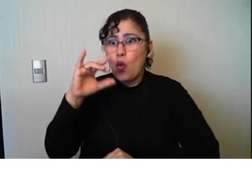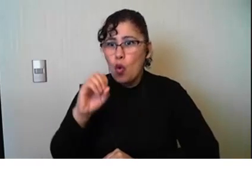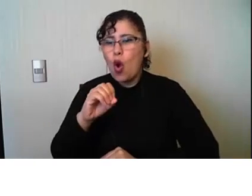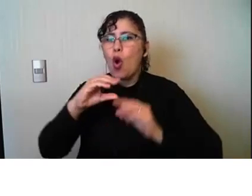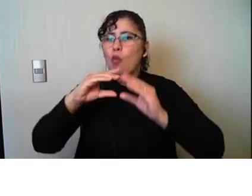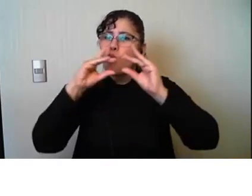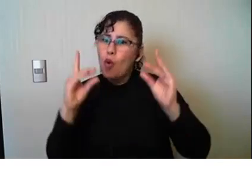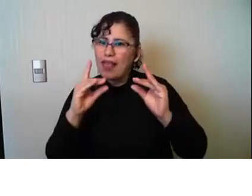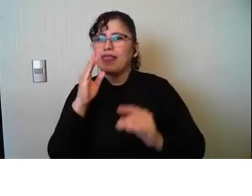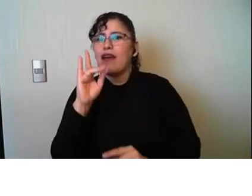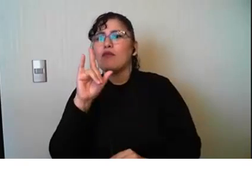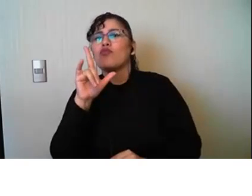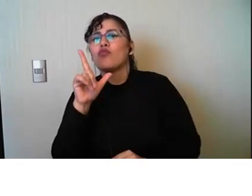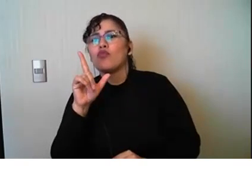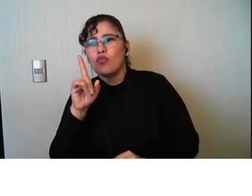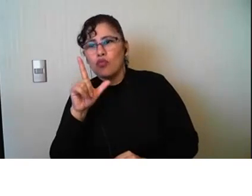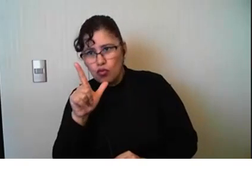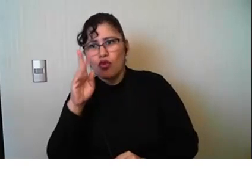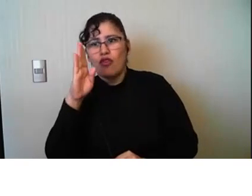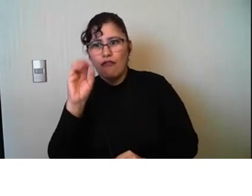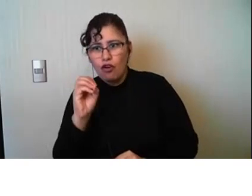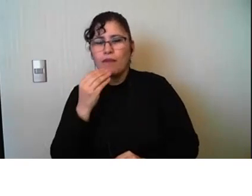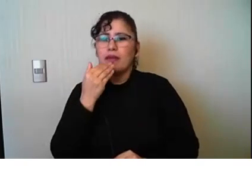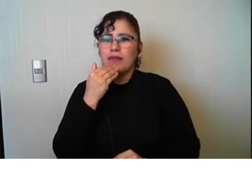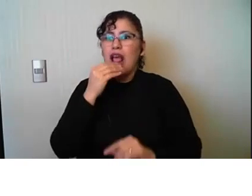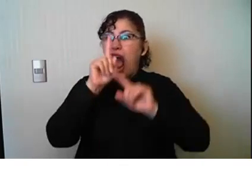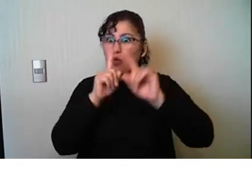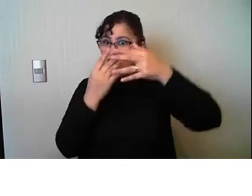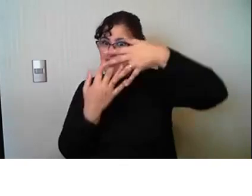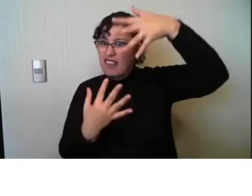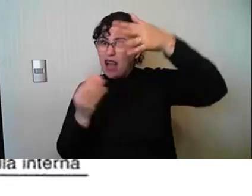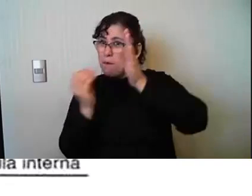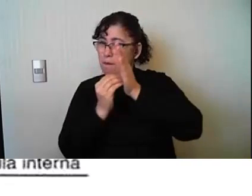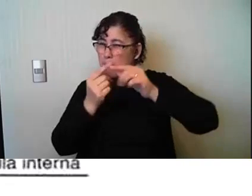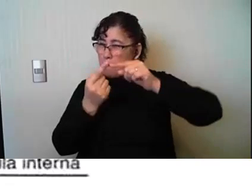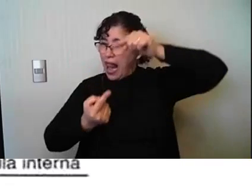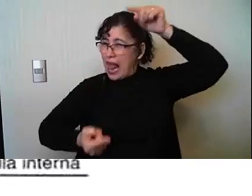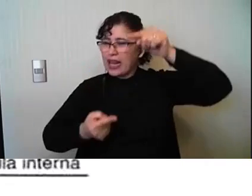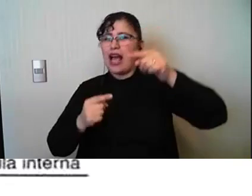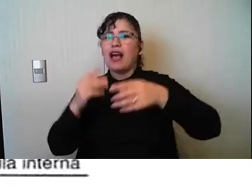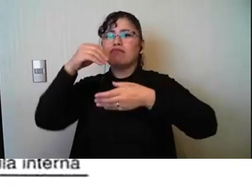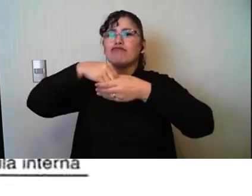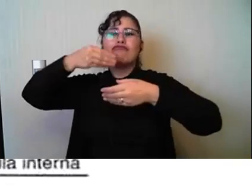e incluso, si son más largas las fibras, hasta la médula espinal, como la vía córtico-espinal.